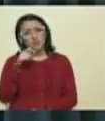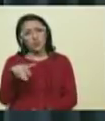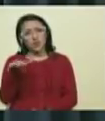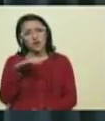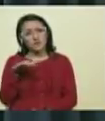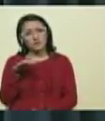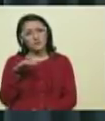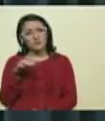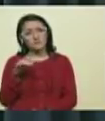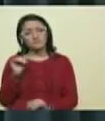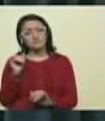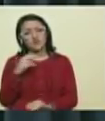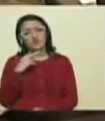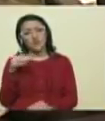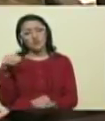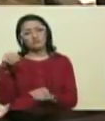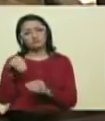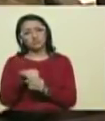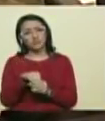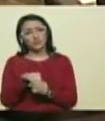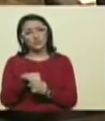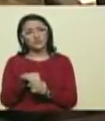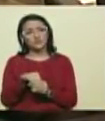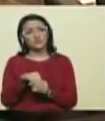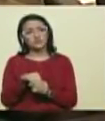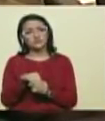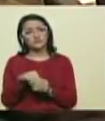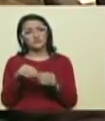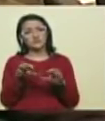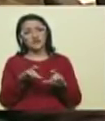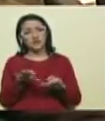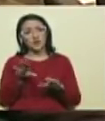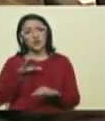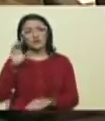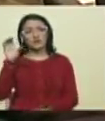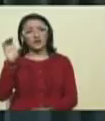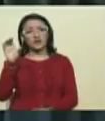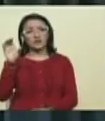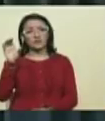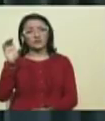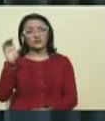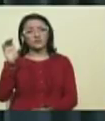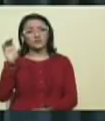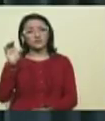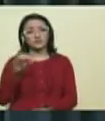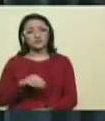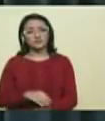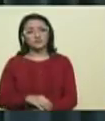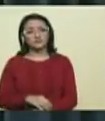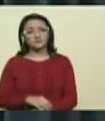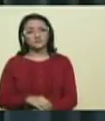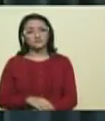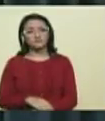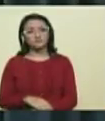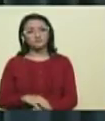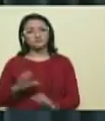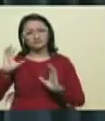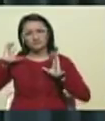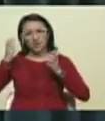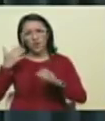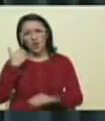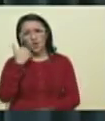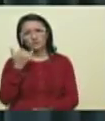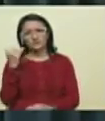voz que le impone la administración norteamericana, el secretario de Estado, y de manera muy feroz,